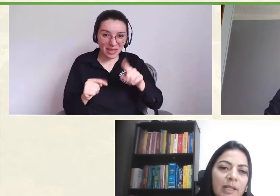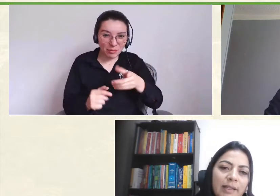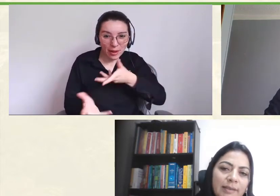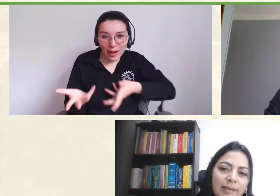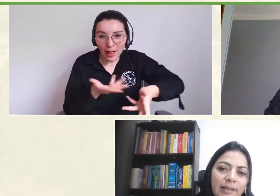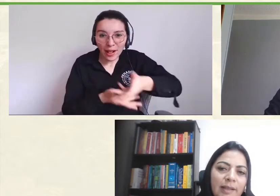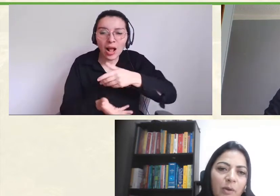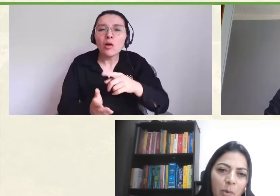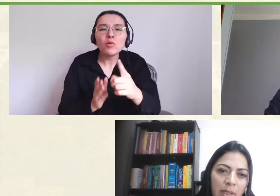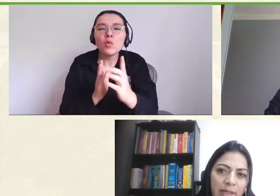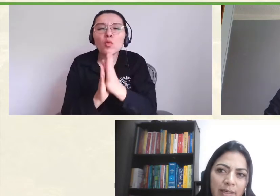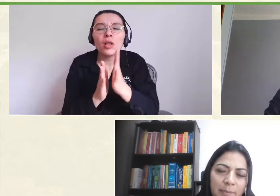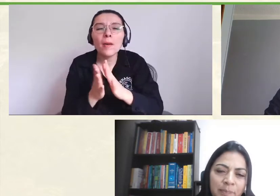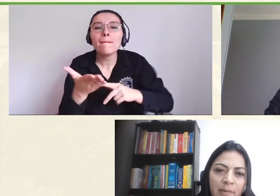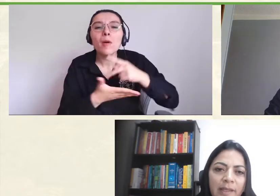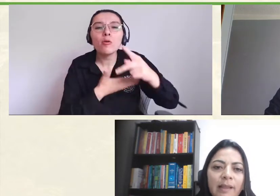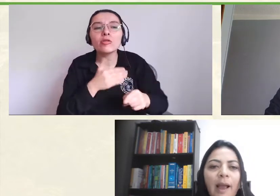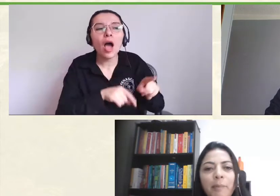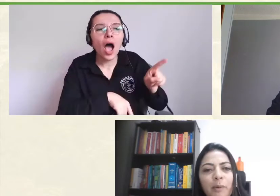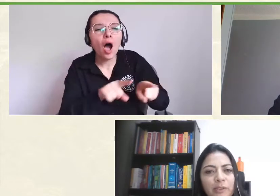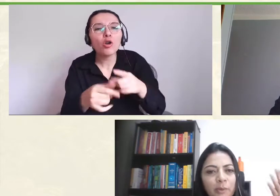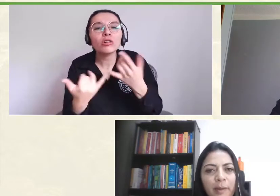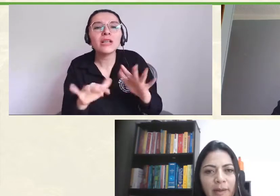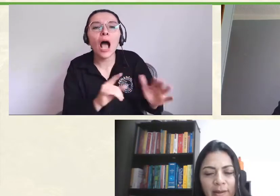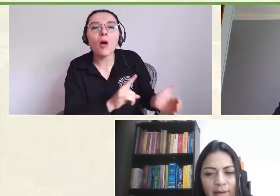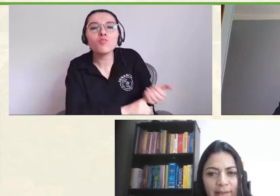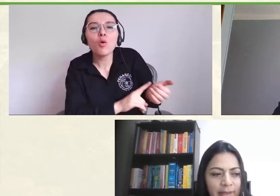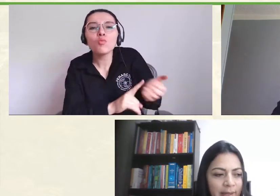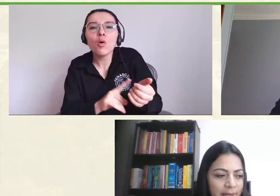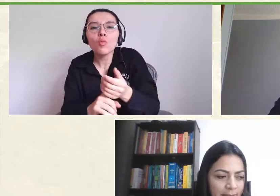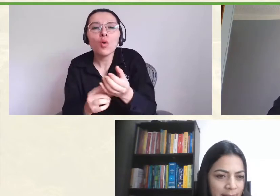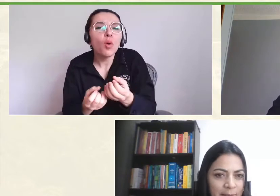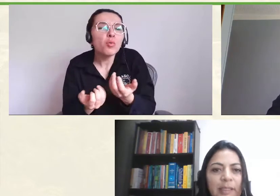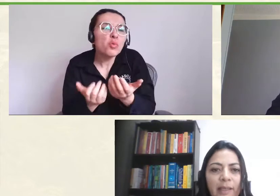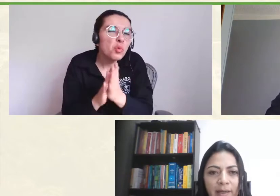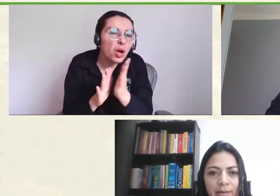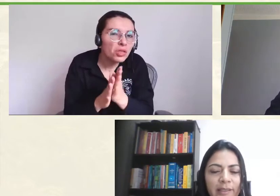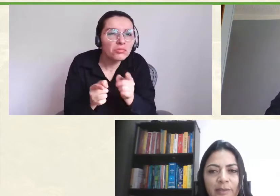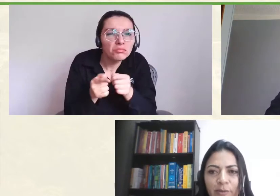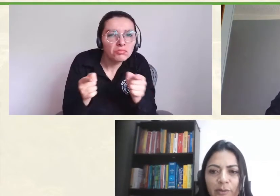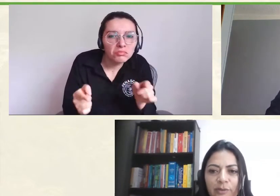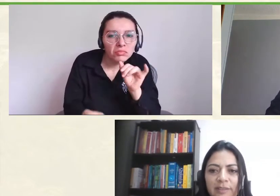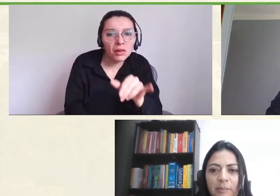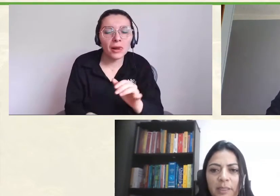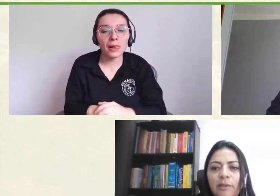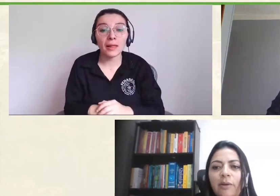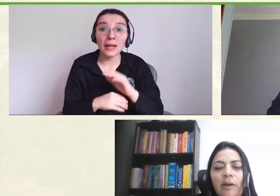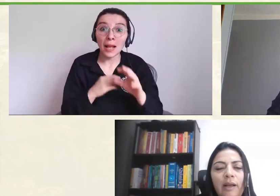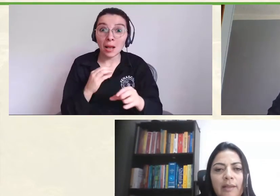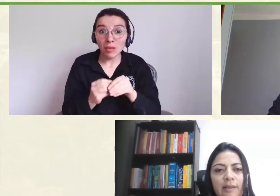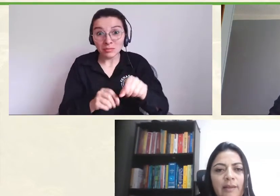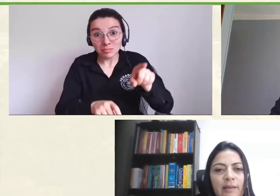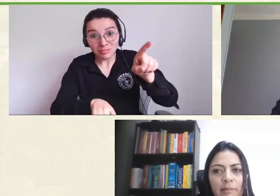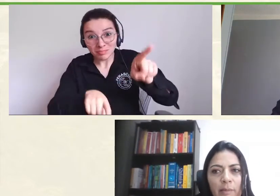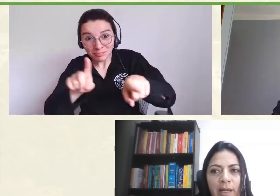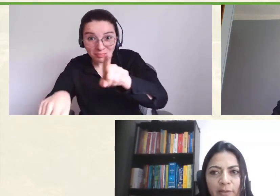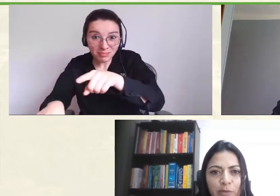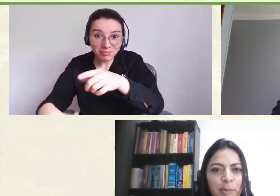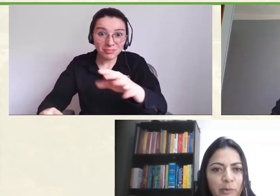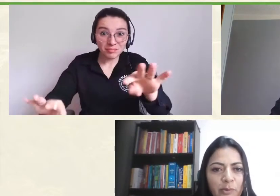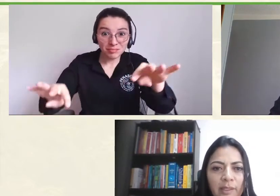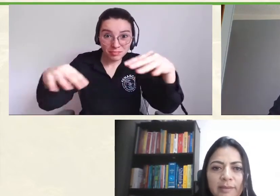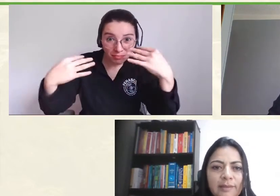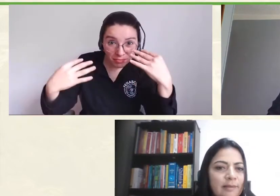recibido y de qué se trata y cómo van ahí? Y aprovecho para acá invitar a quienes nos están viendo a que hagan